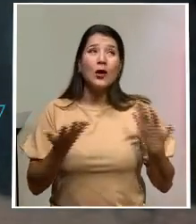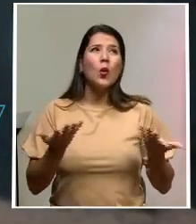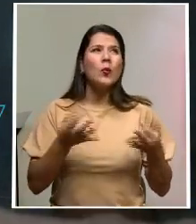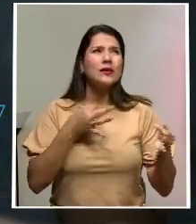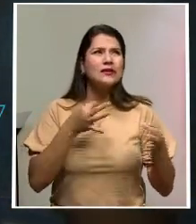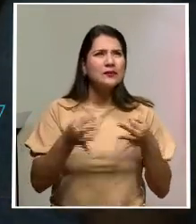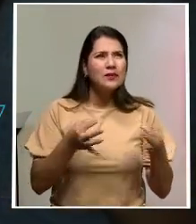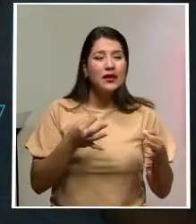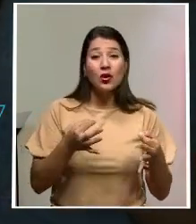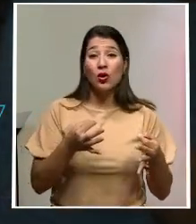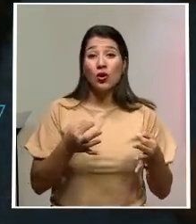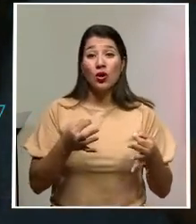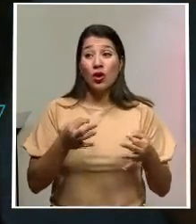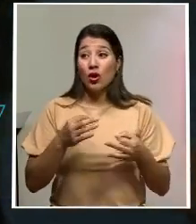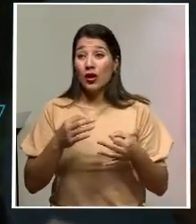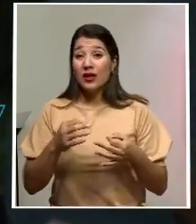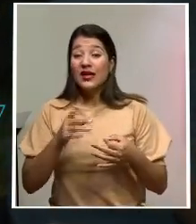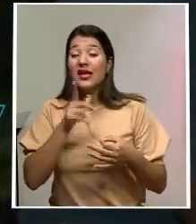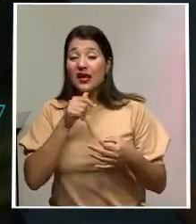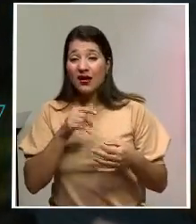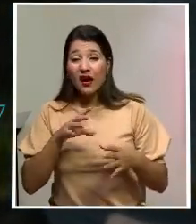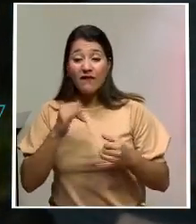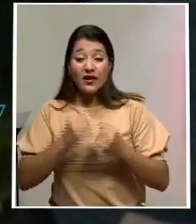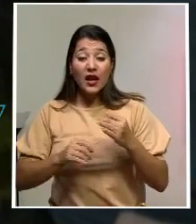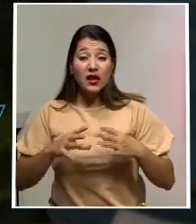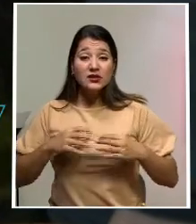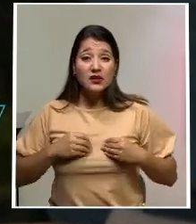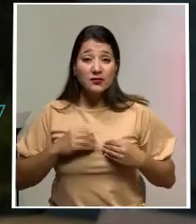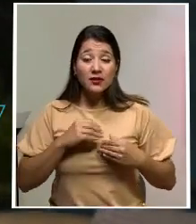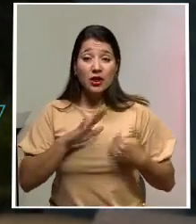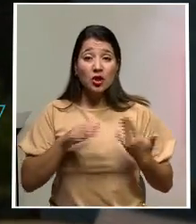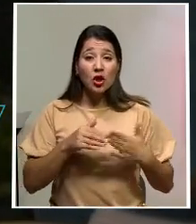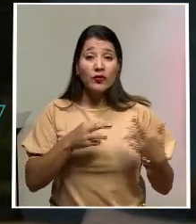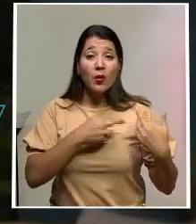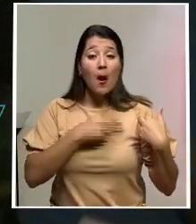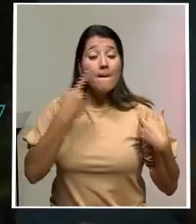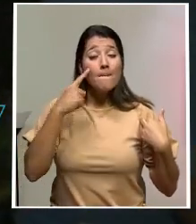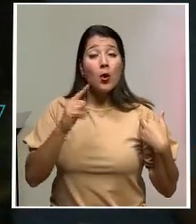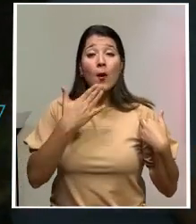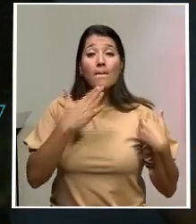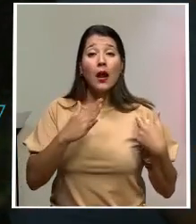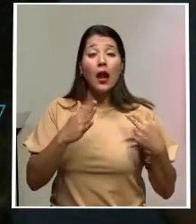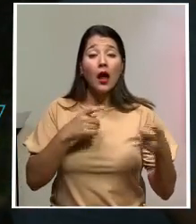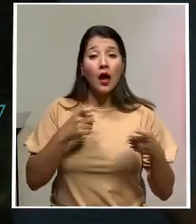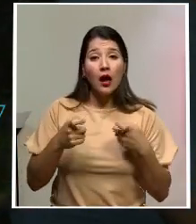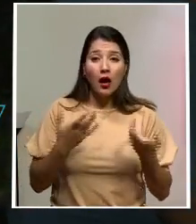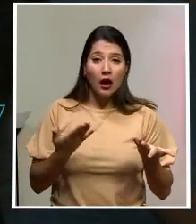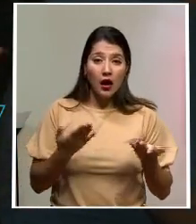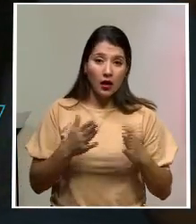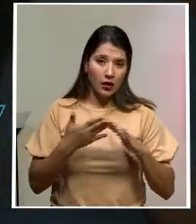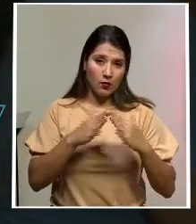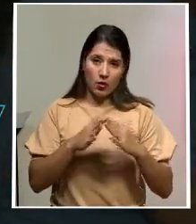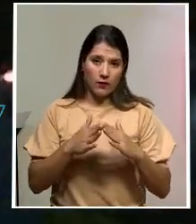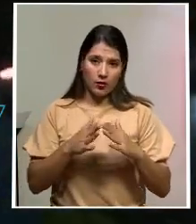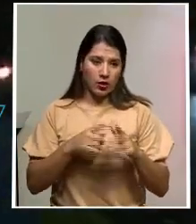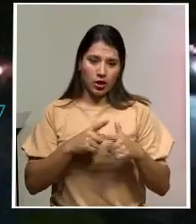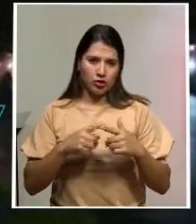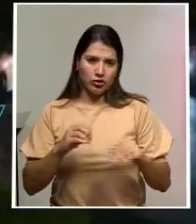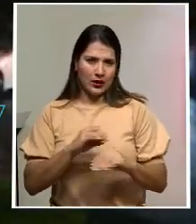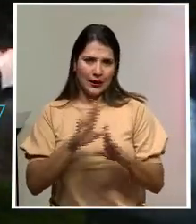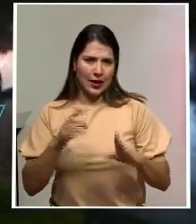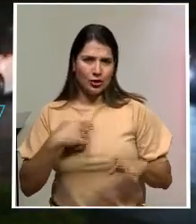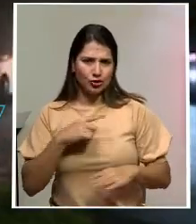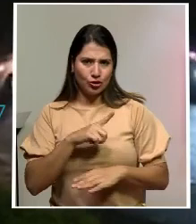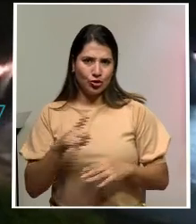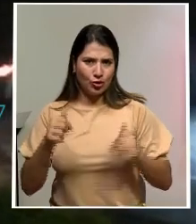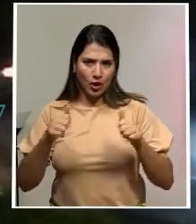las malas administraciones es siempre el pueblo, ¿verdad? El pobre. Entonces, por supuesto que no estoy de acuerdo. Bueno, para